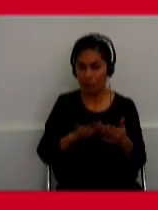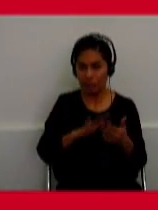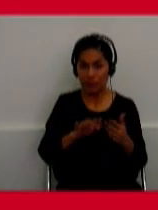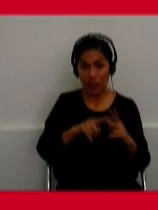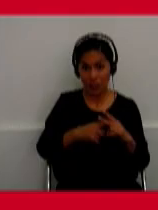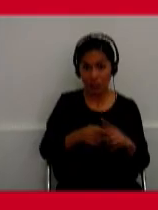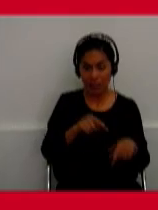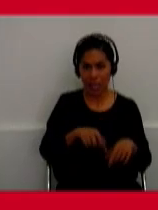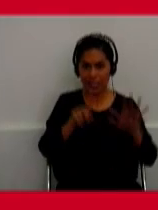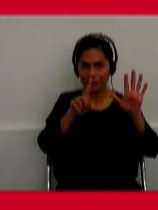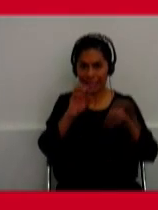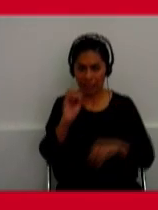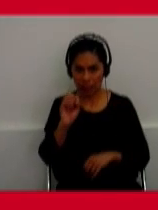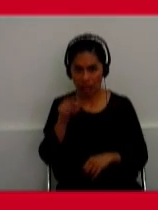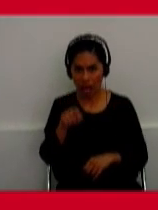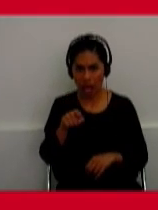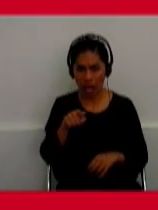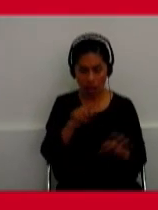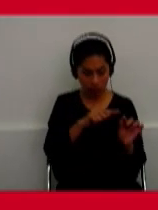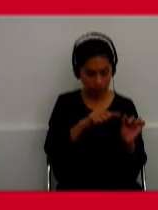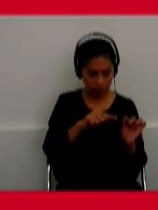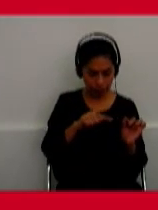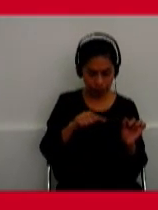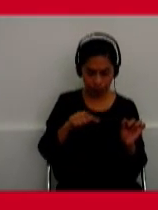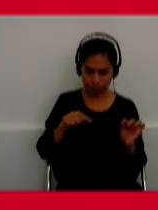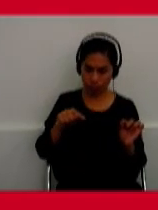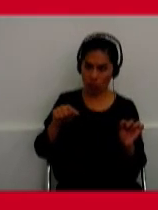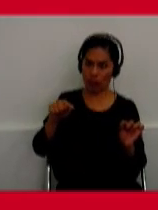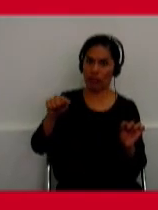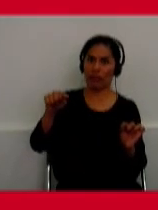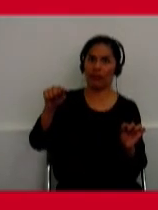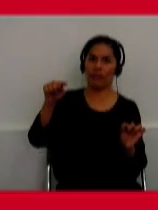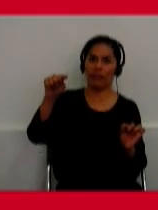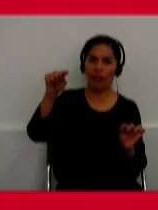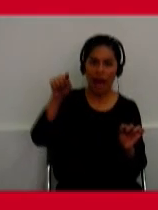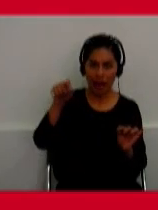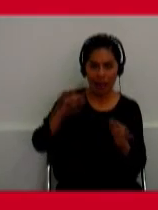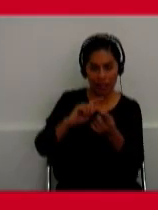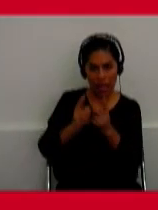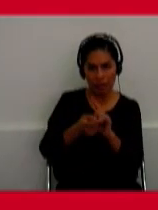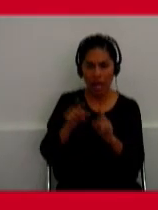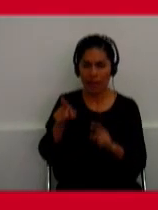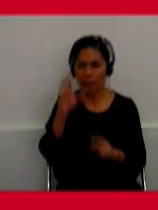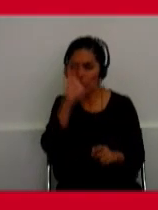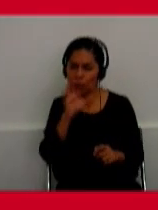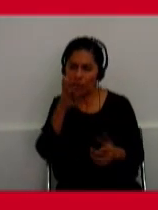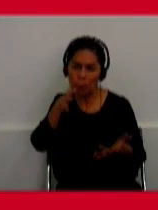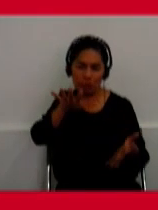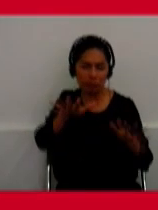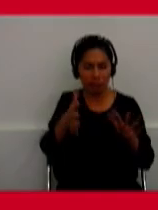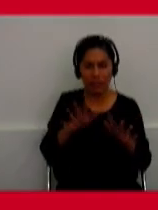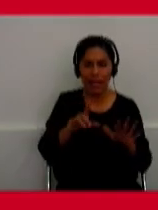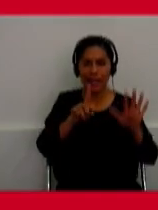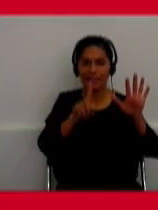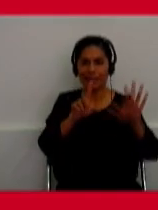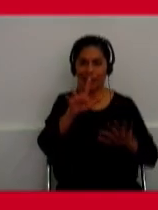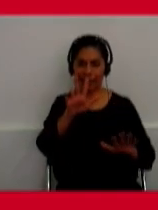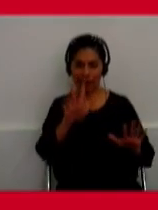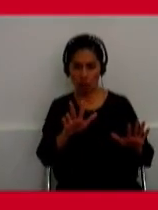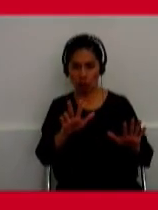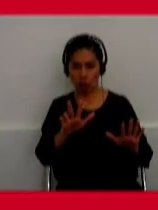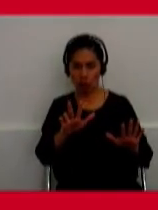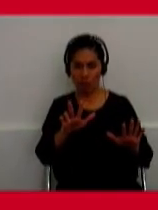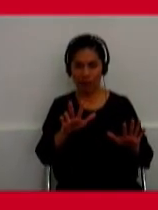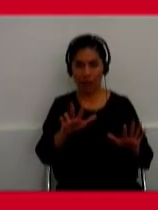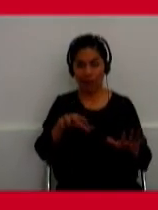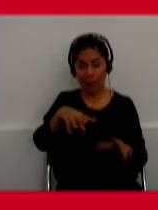la curva, ¿no? Ya se vuelve más pronunciada. En este caso estamos buscando 68, 69% de sólidos. Entonces vamos a